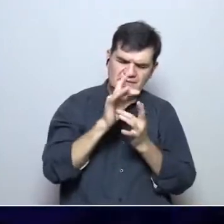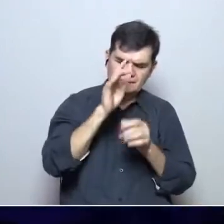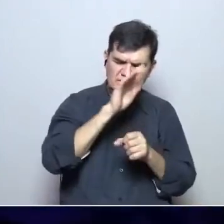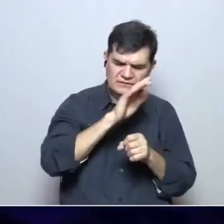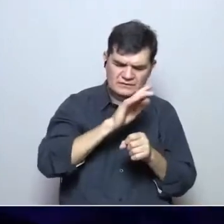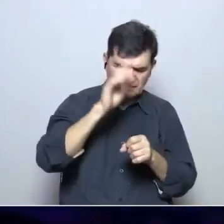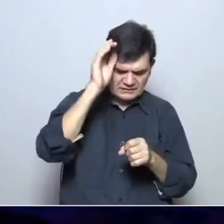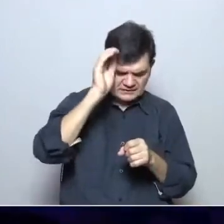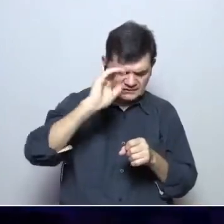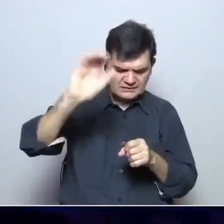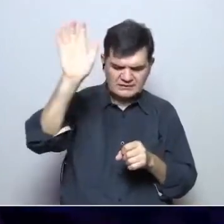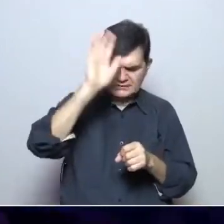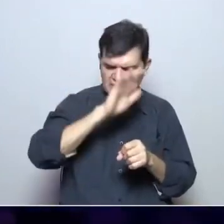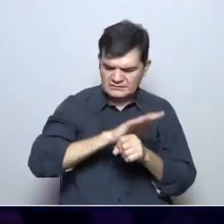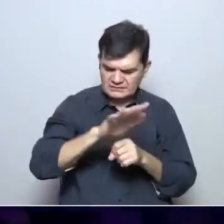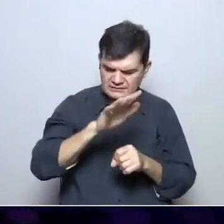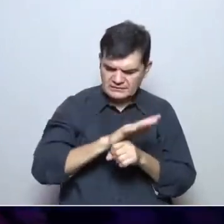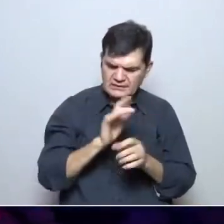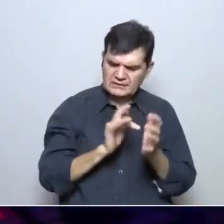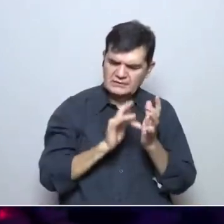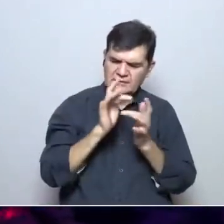Jesucristo basta.